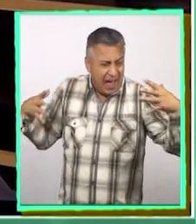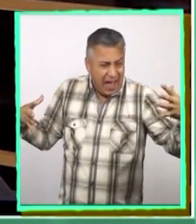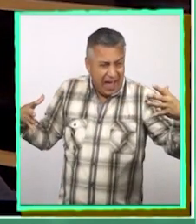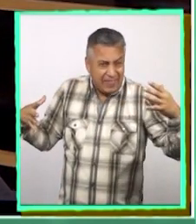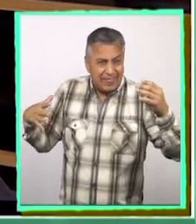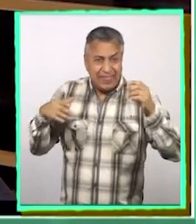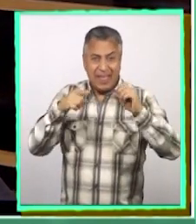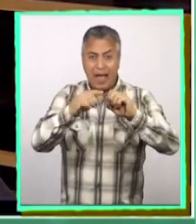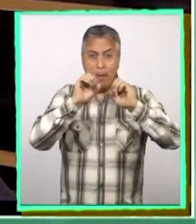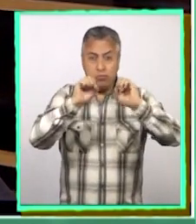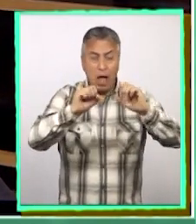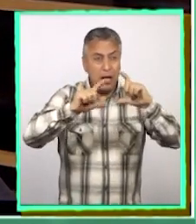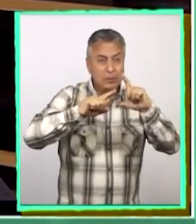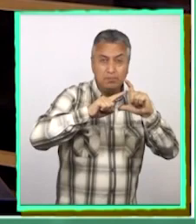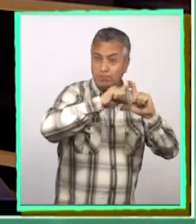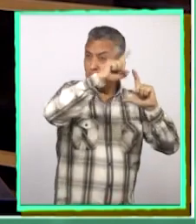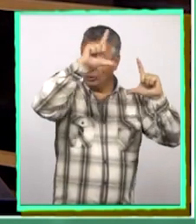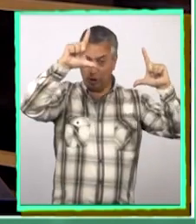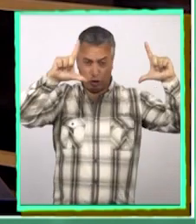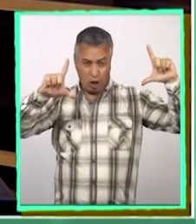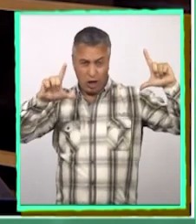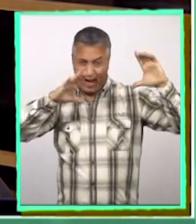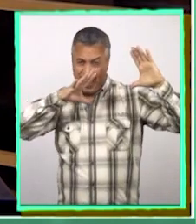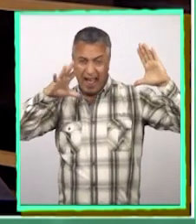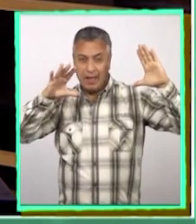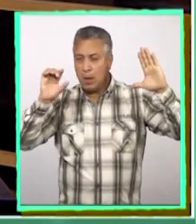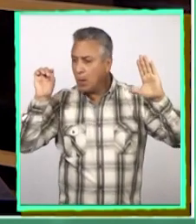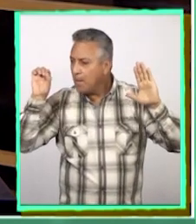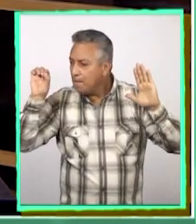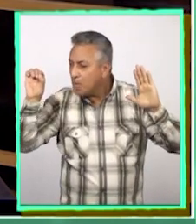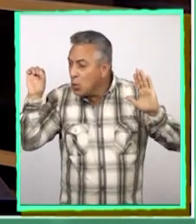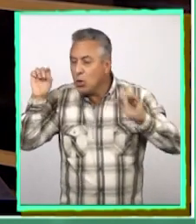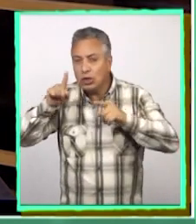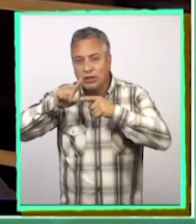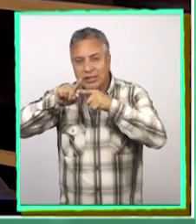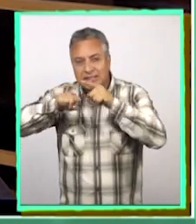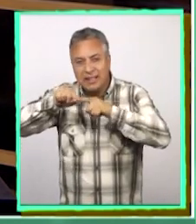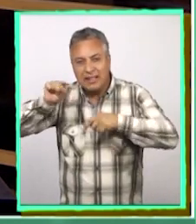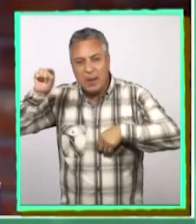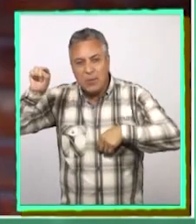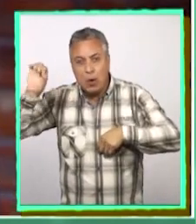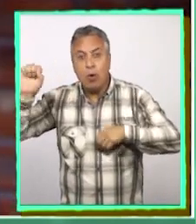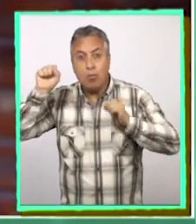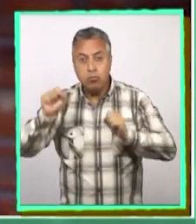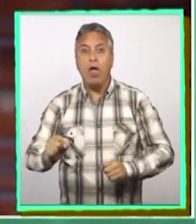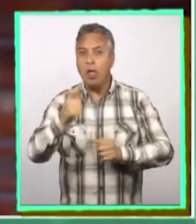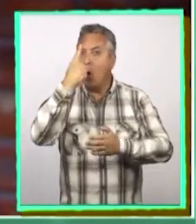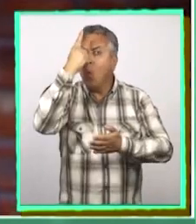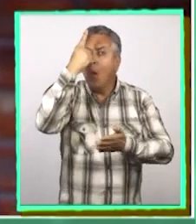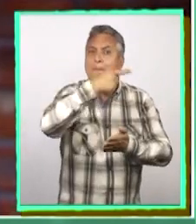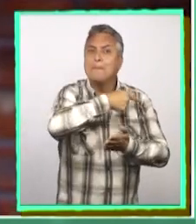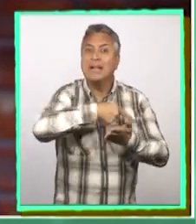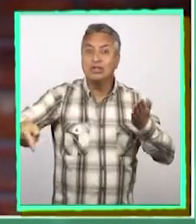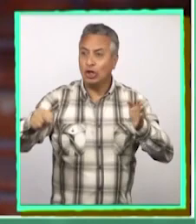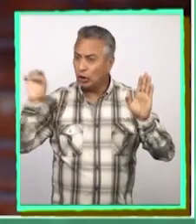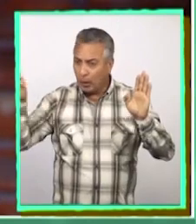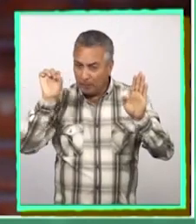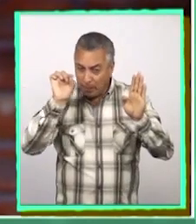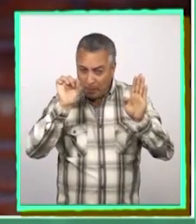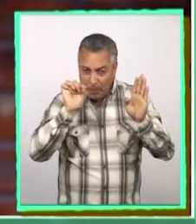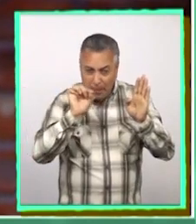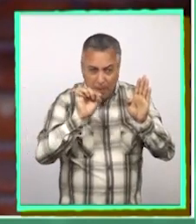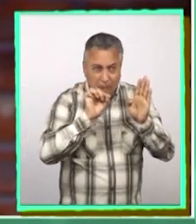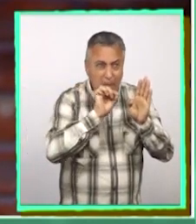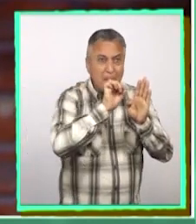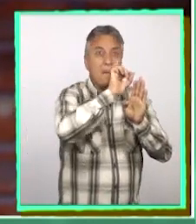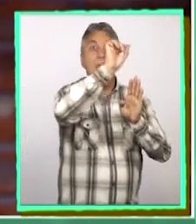tanto que podríamos meter a más de 1 millón de tierras dentro del sol. Mucho, ¿no? Bueno, les quiero